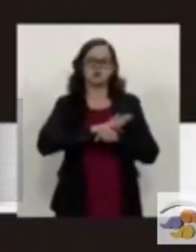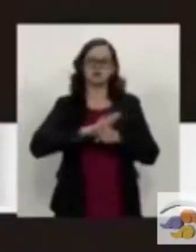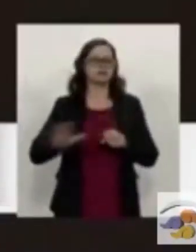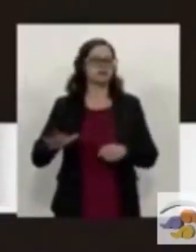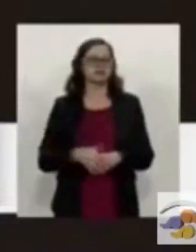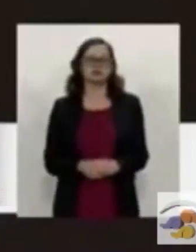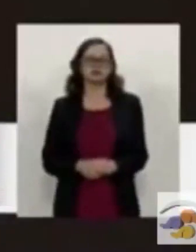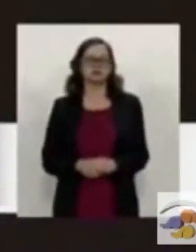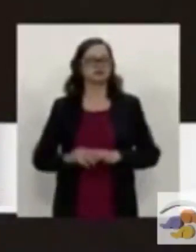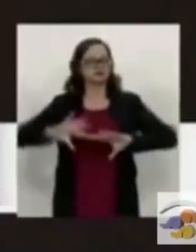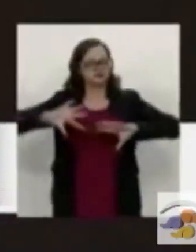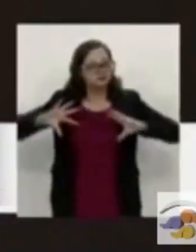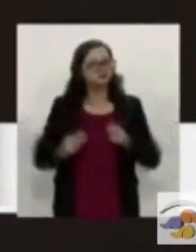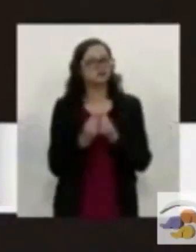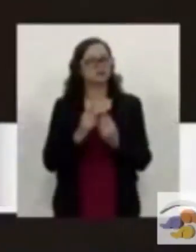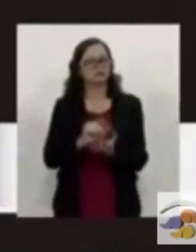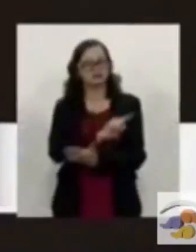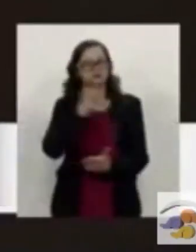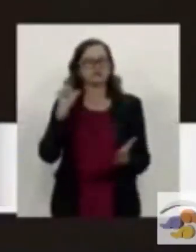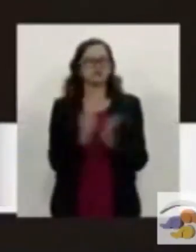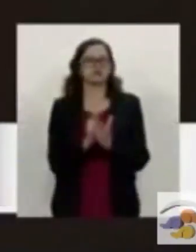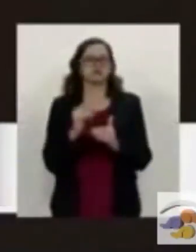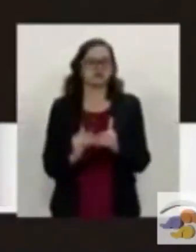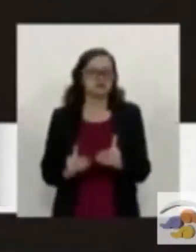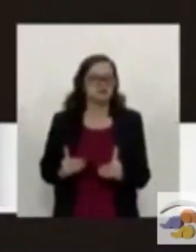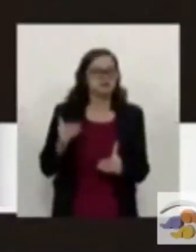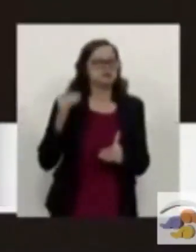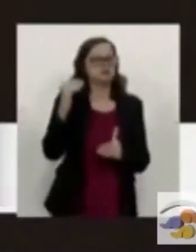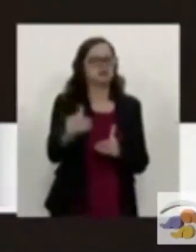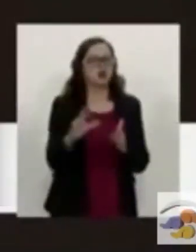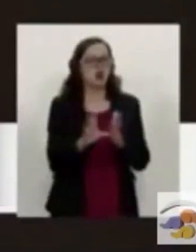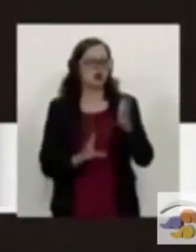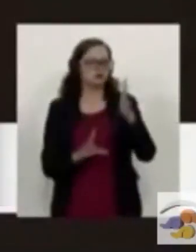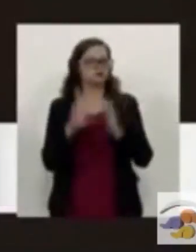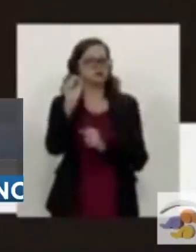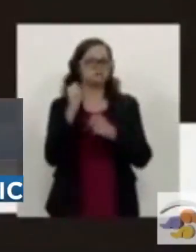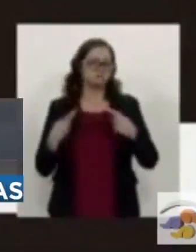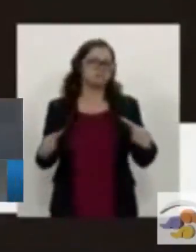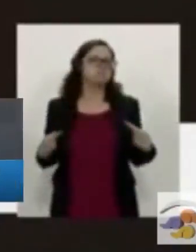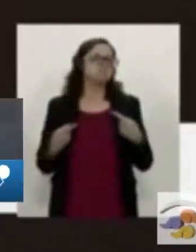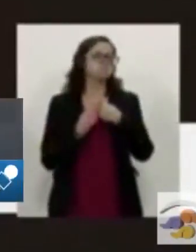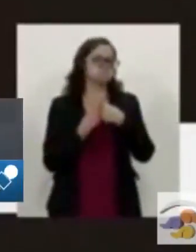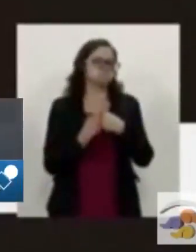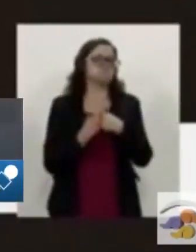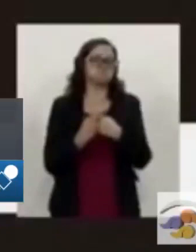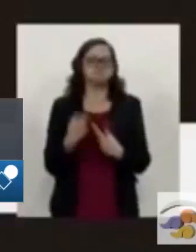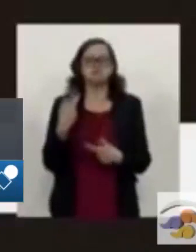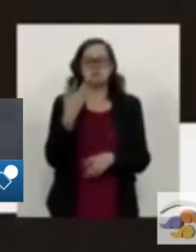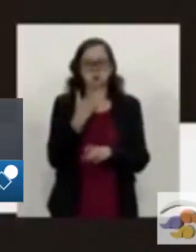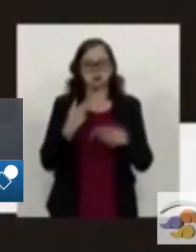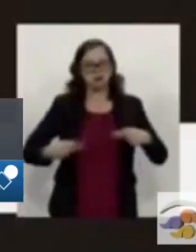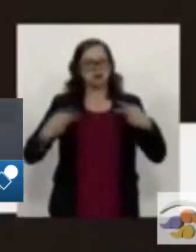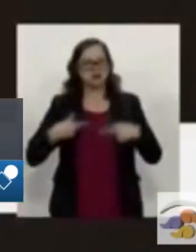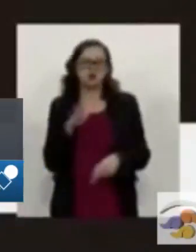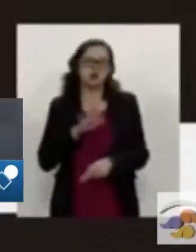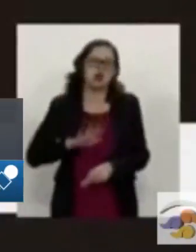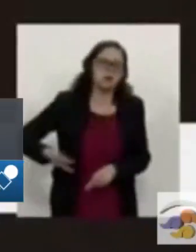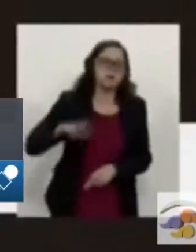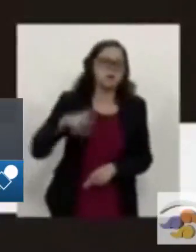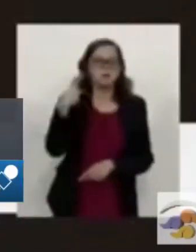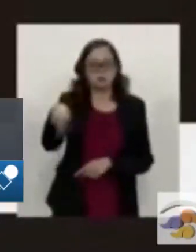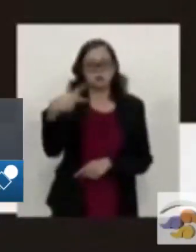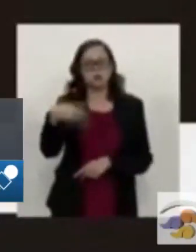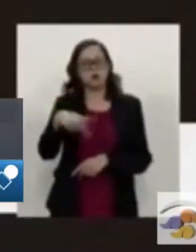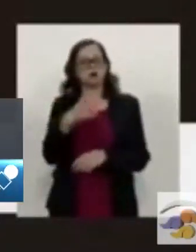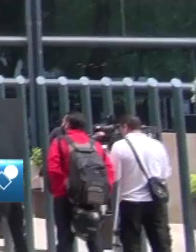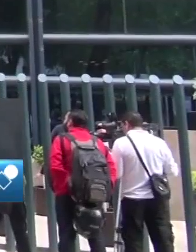el paquete legislativo va más allá de la constitución y afectará el patrimonio de la ciudadanía honesta y